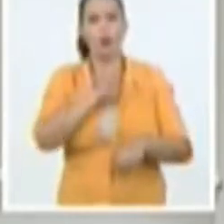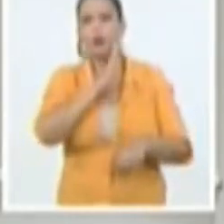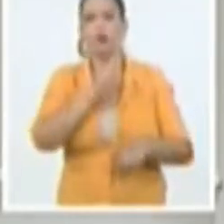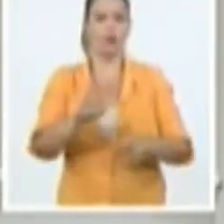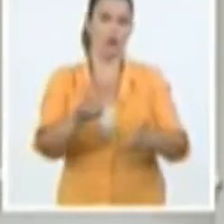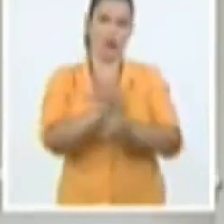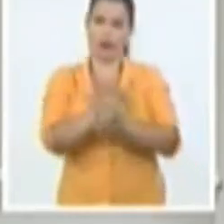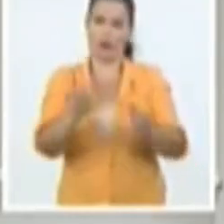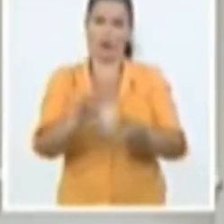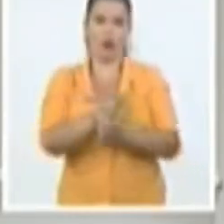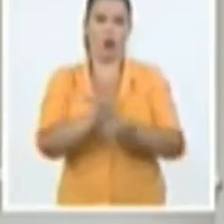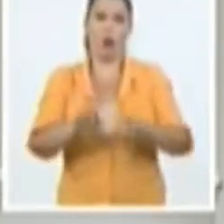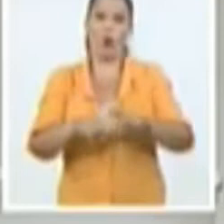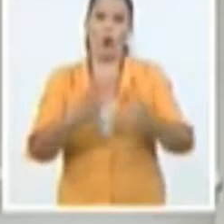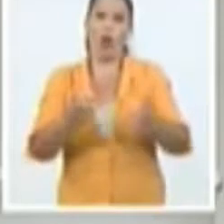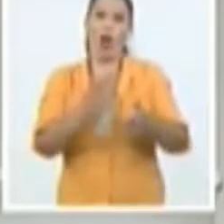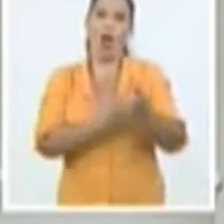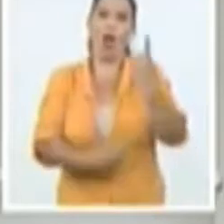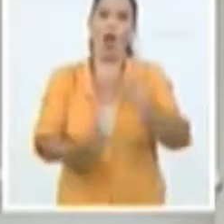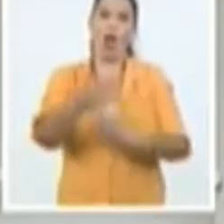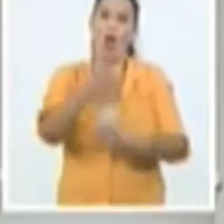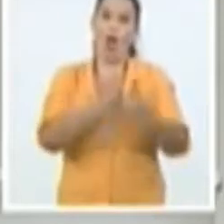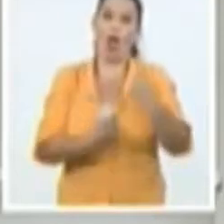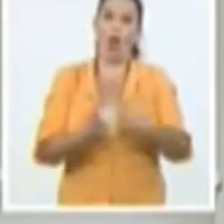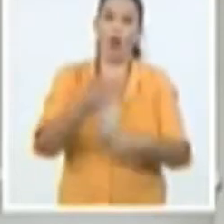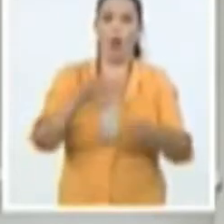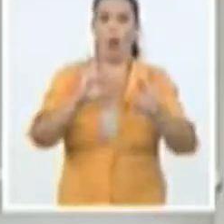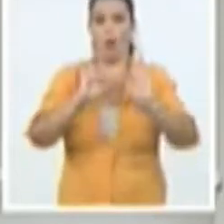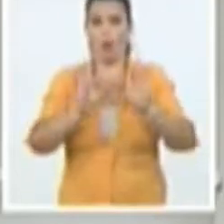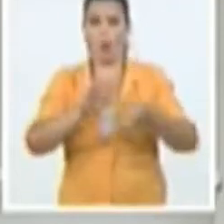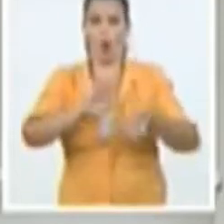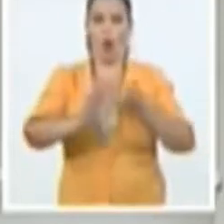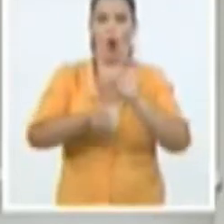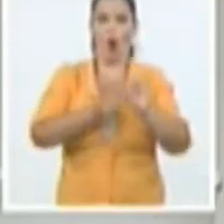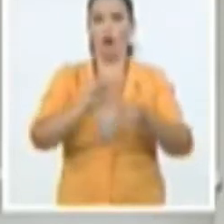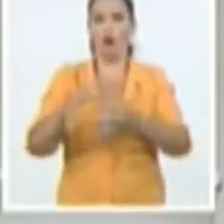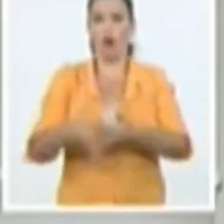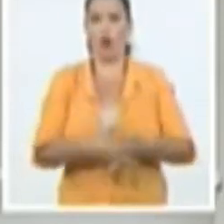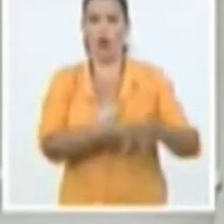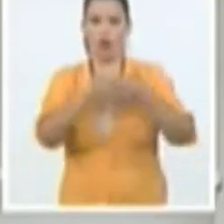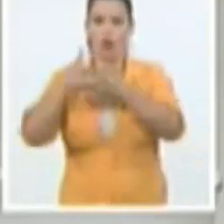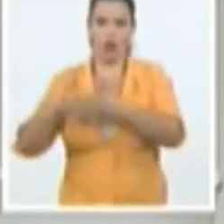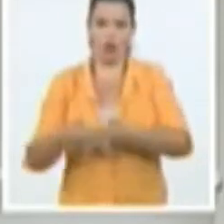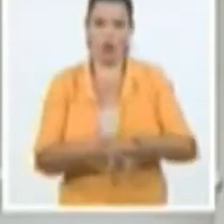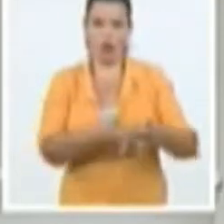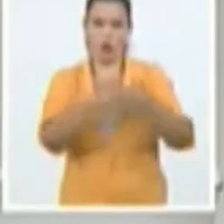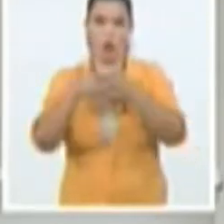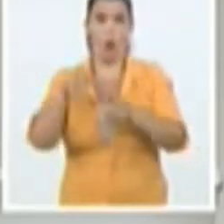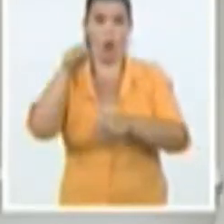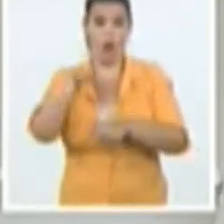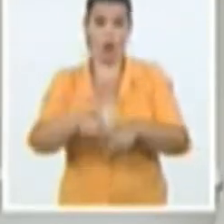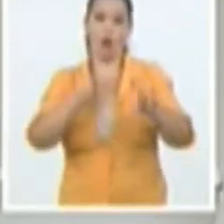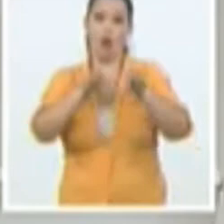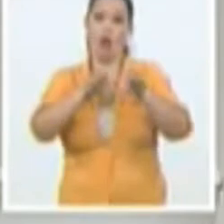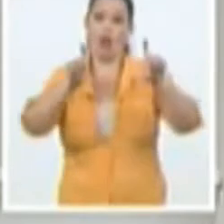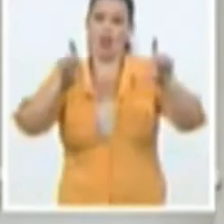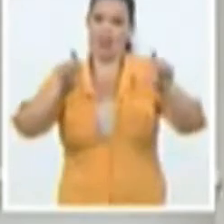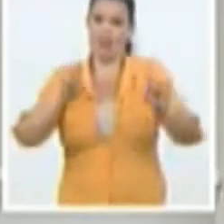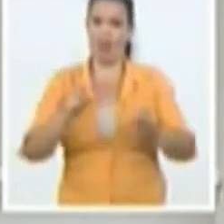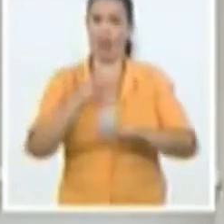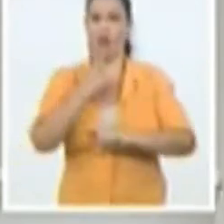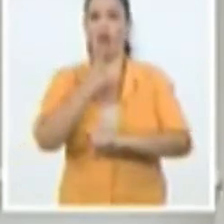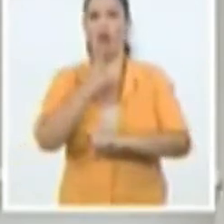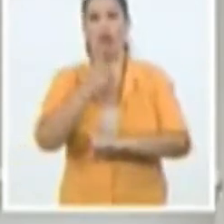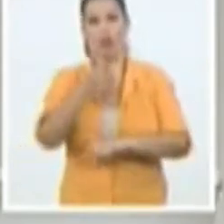yanqui. Hasta aquí las palabras de nuestro primer secretario en el reciente segundo pleno del Comité